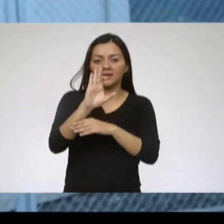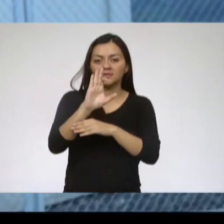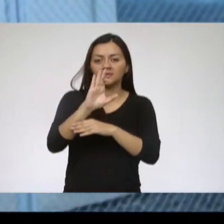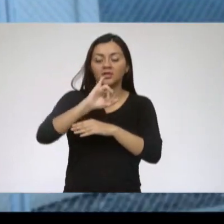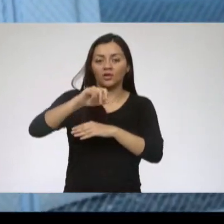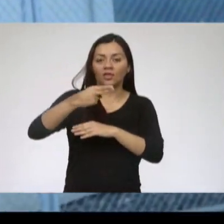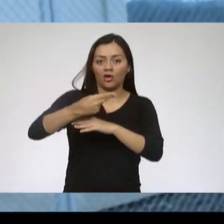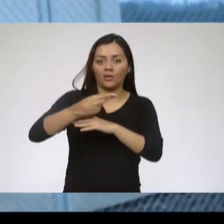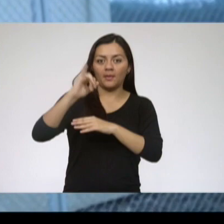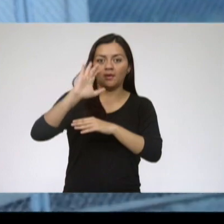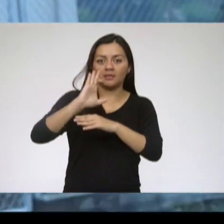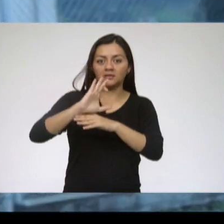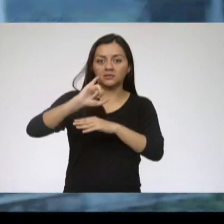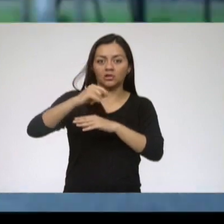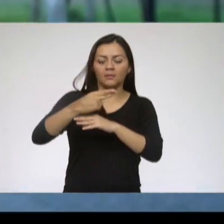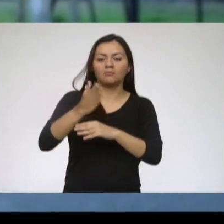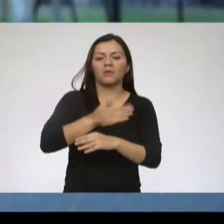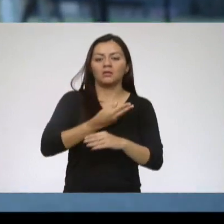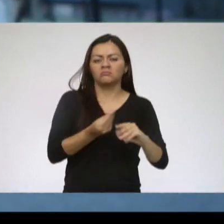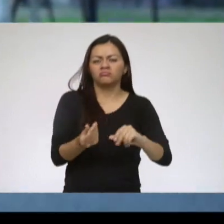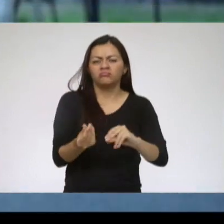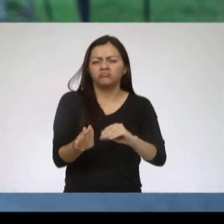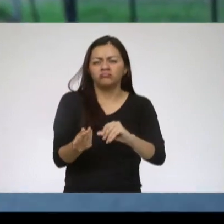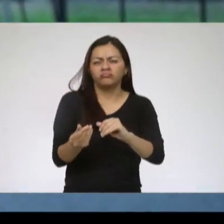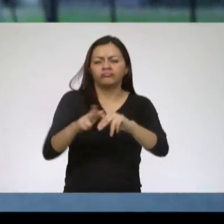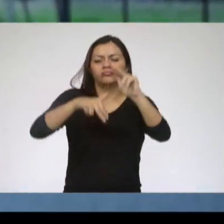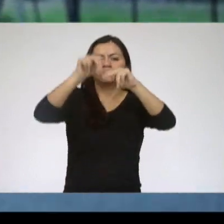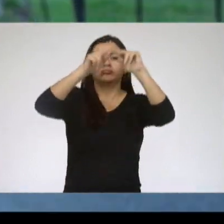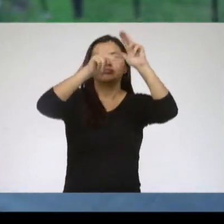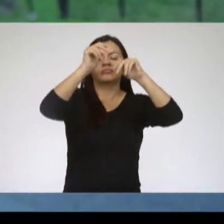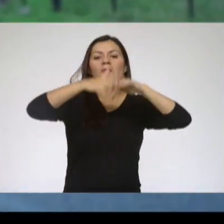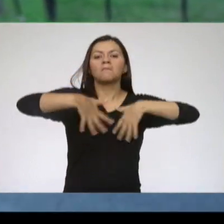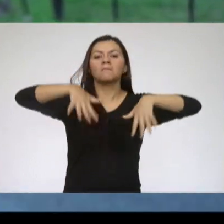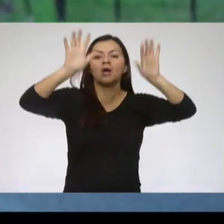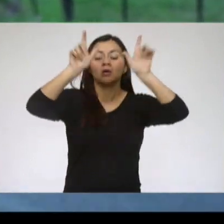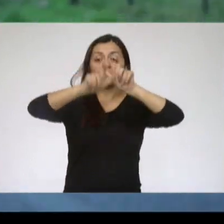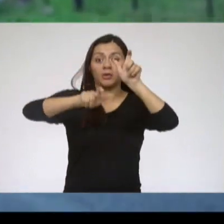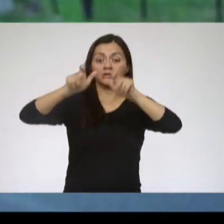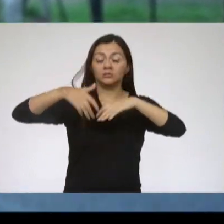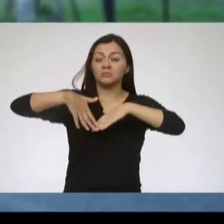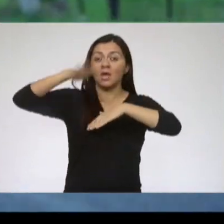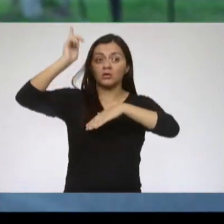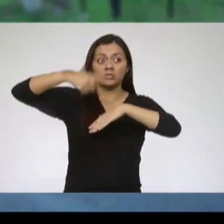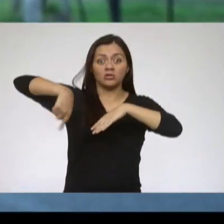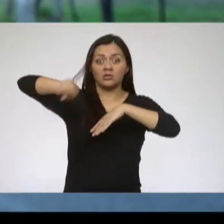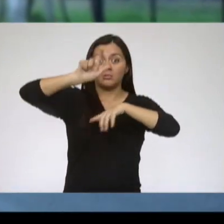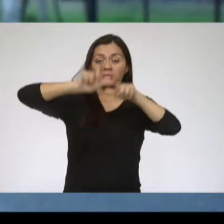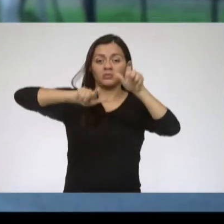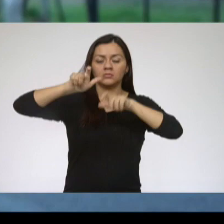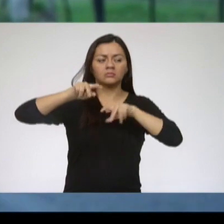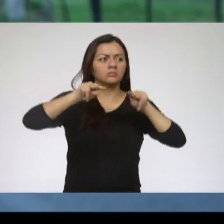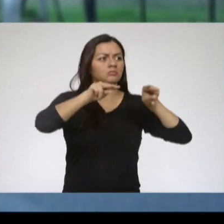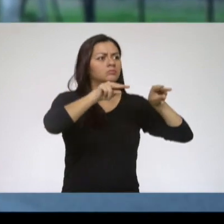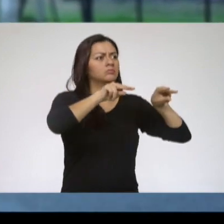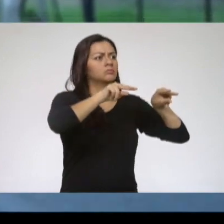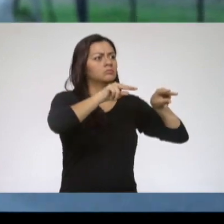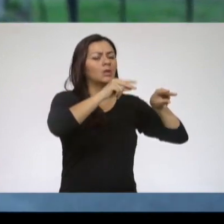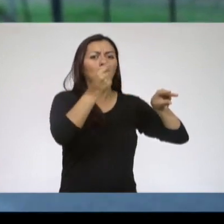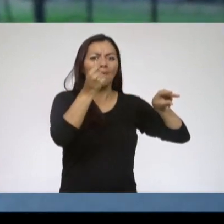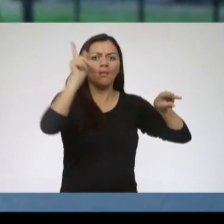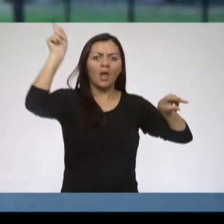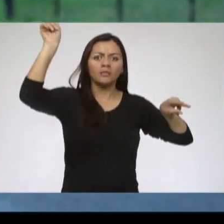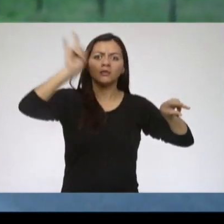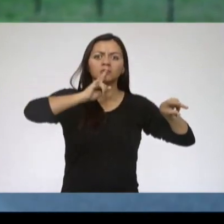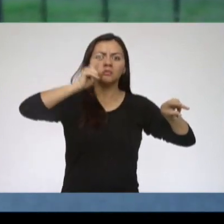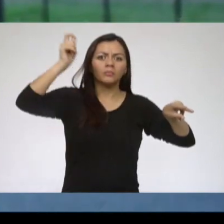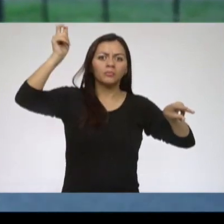entonces él construyó todo eso. Entonces, a la mayoría de gente, yo creo que porque vio que si hay dinero allá